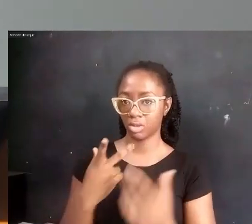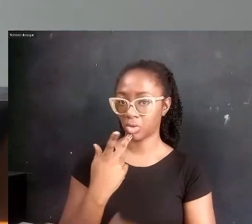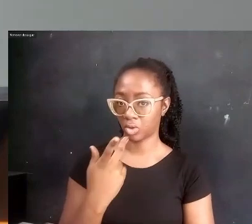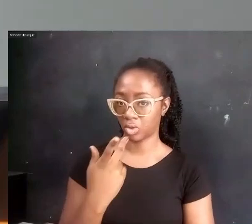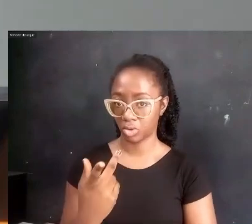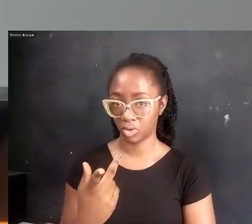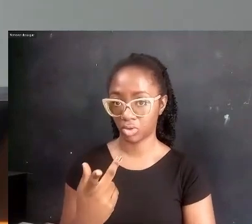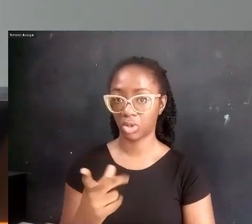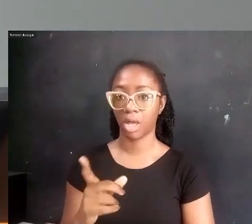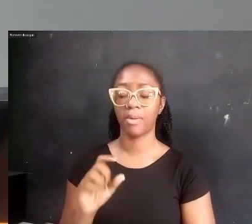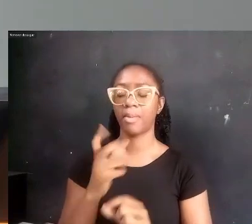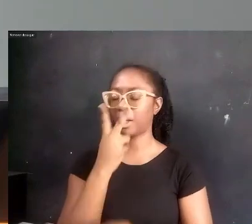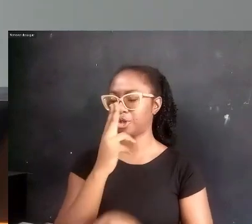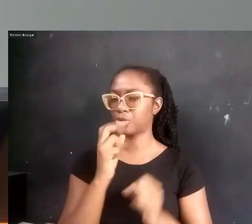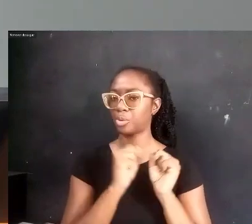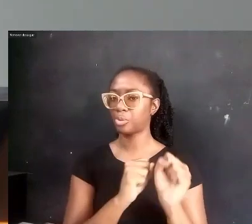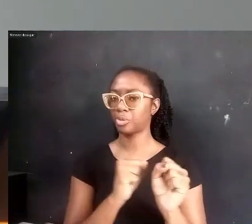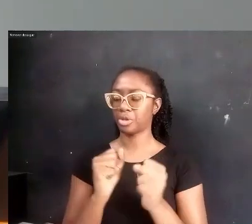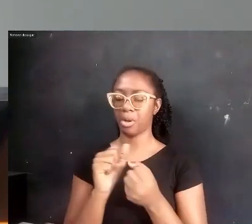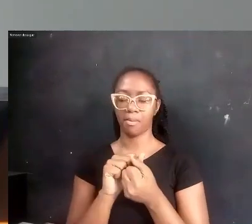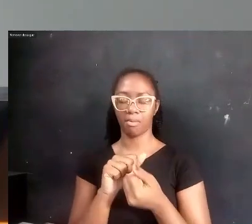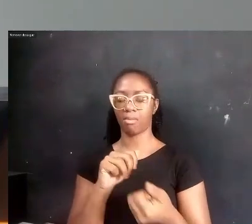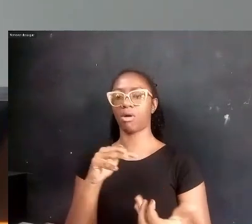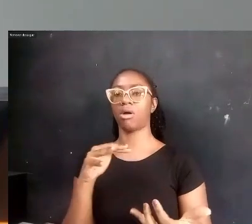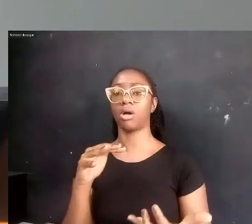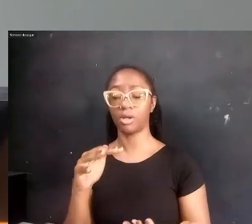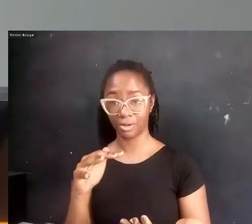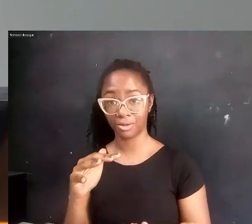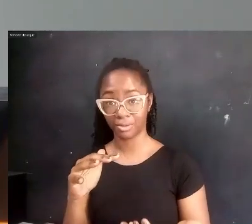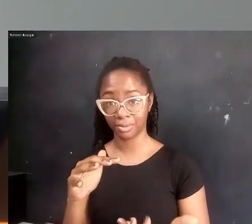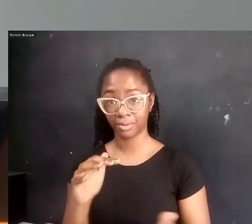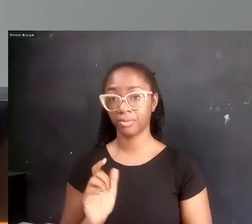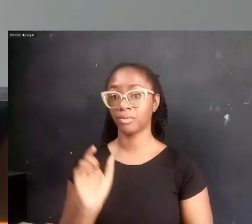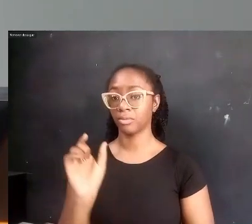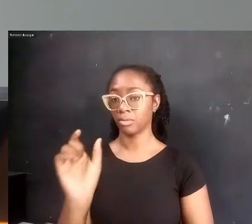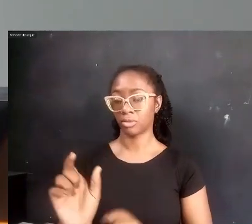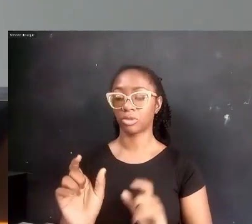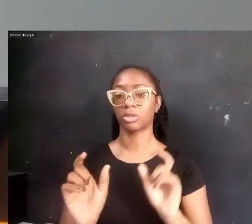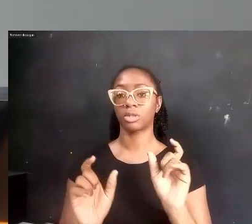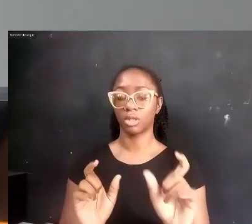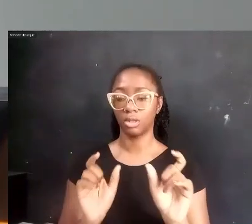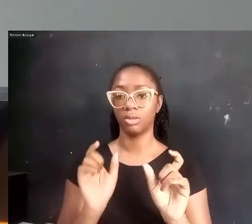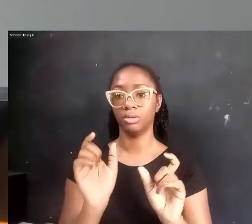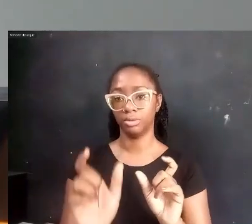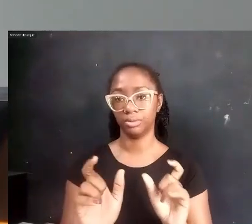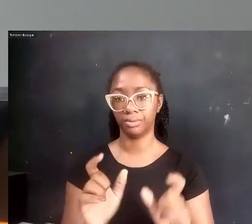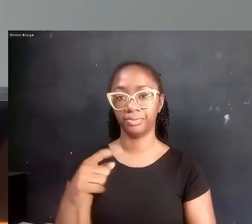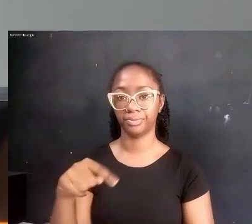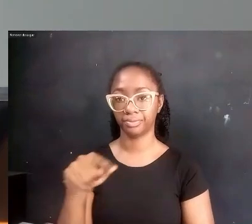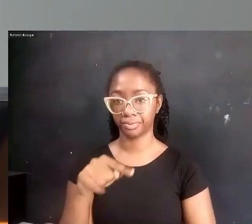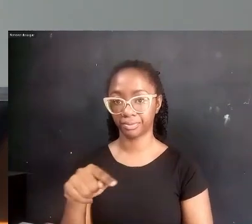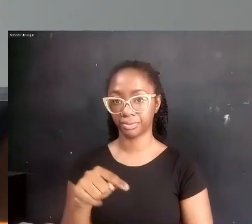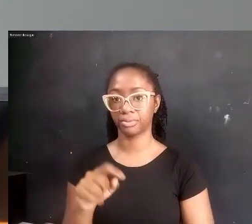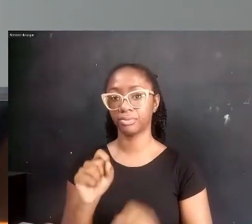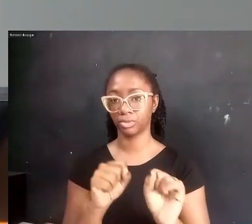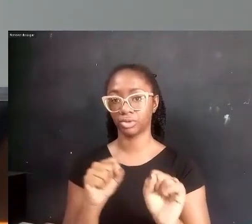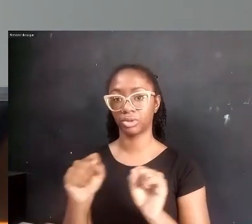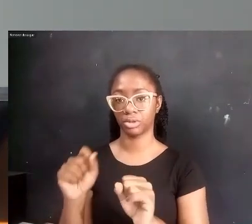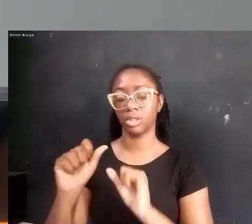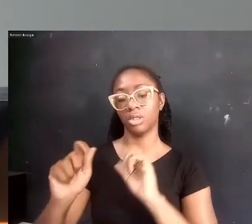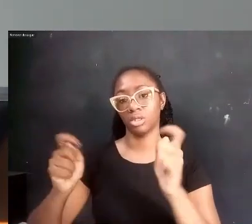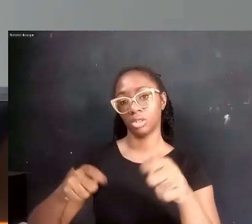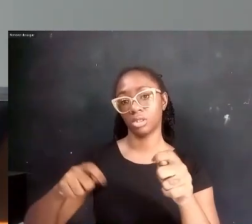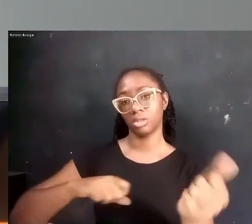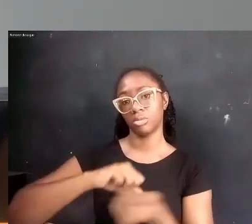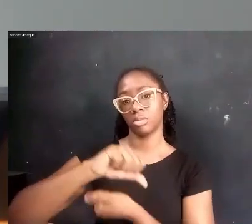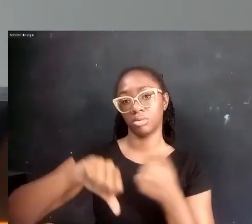mágico de las palabras. Con las palabras constitucionales, la ambición es que se pueden cambiar las cosas.